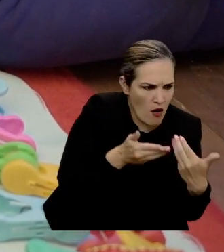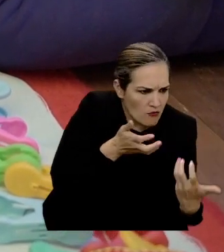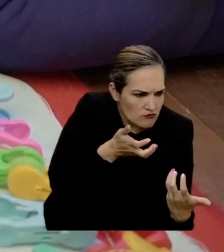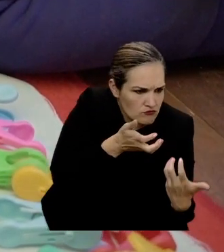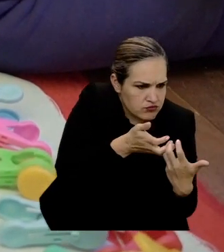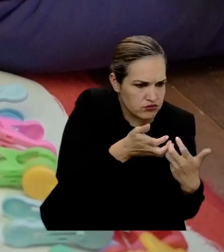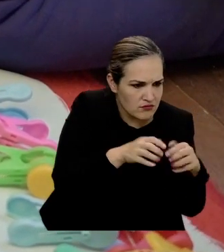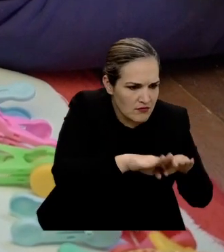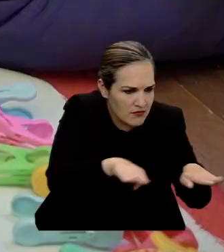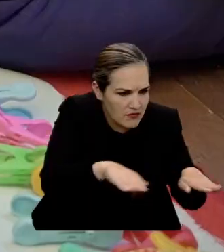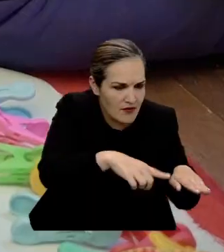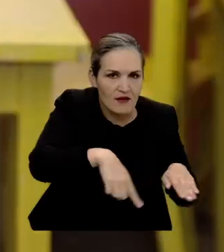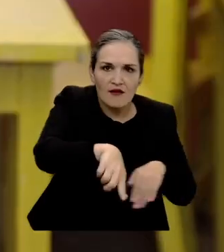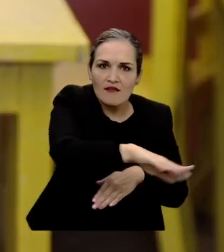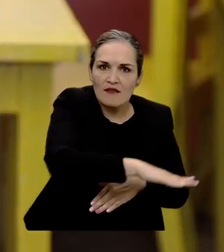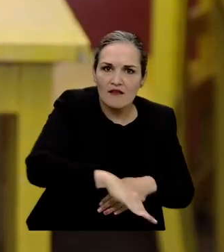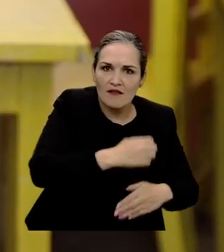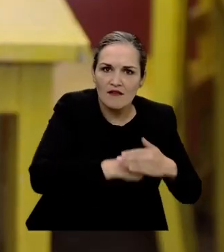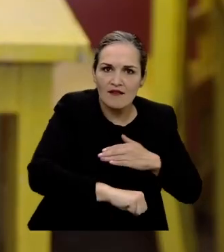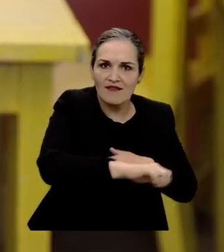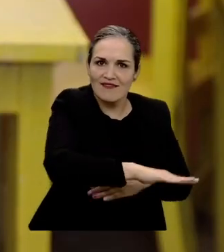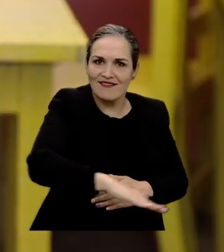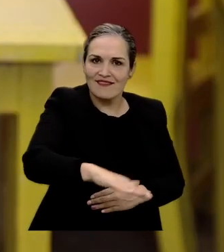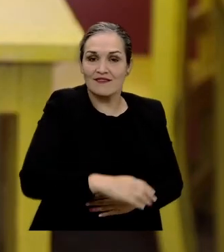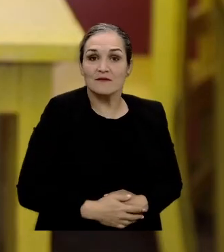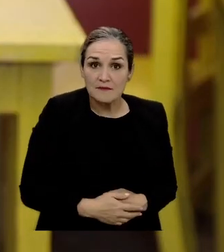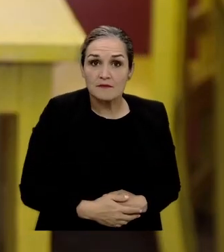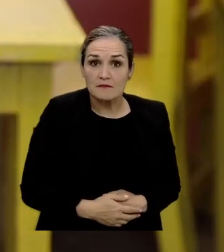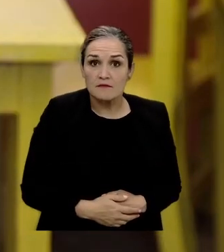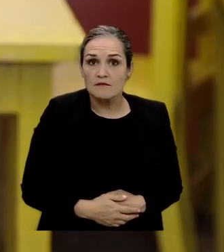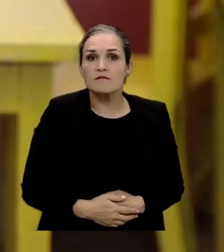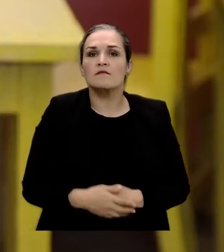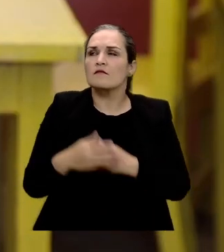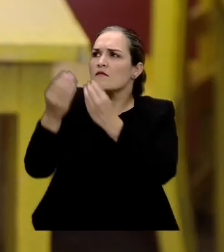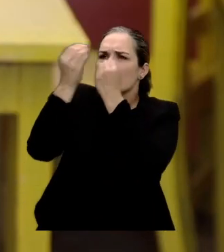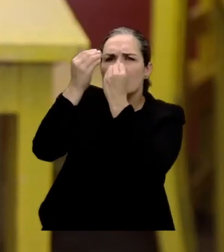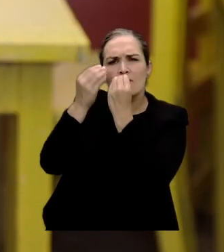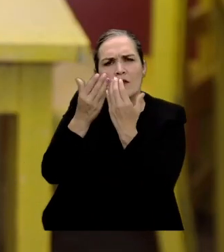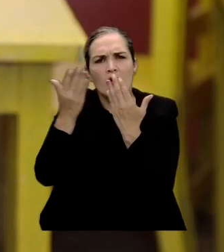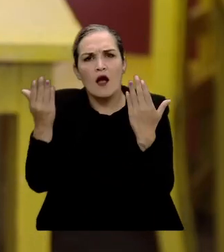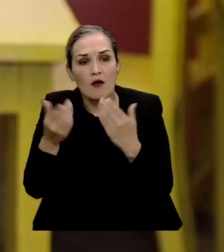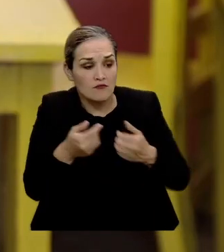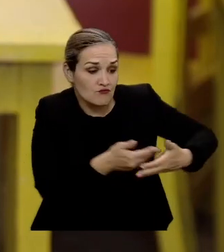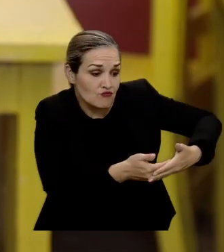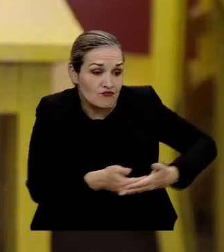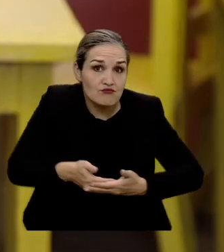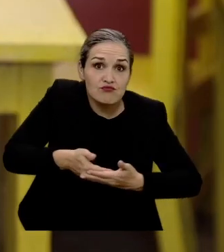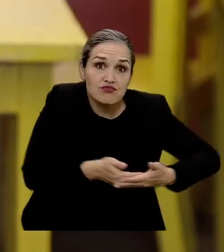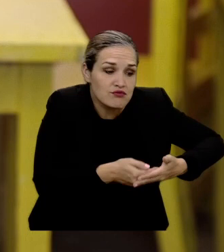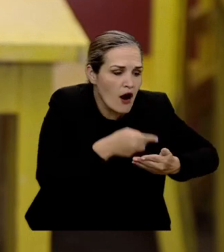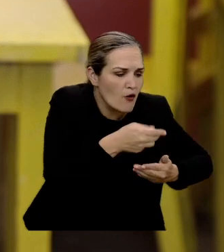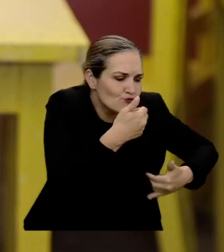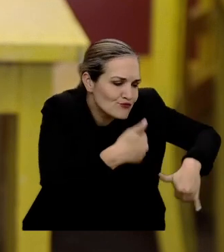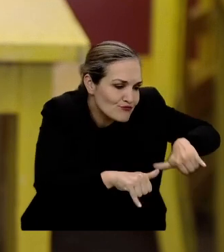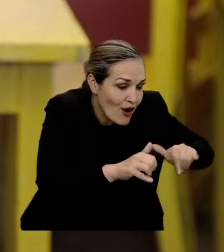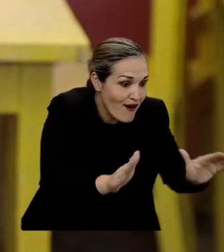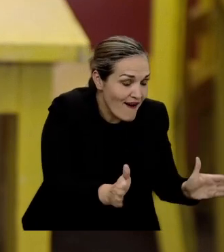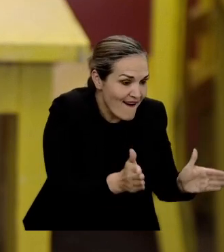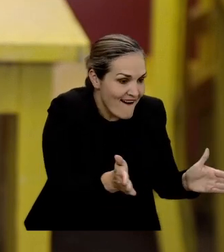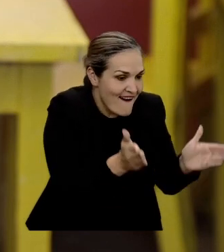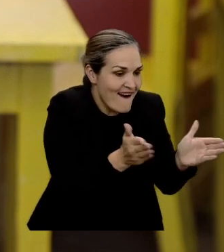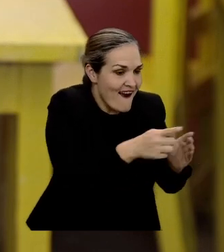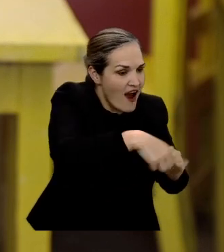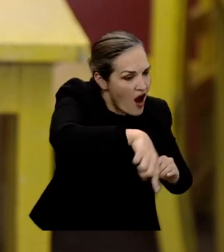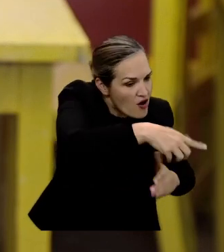para estimular su desarrollo. A lo que nos han enseñado es para estimular el aprendizaje temprano también para los